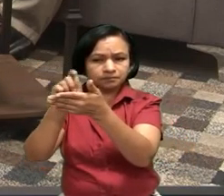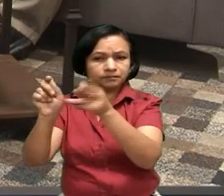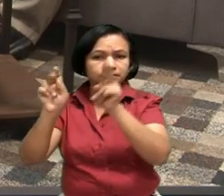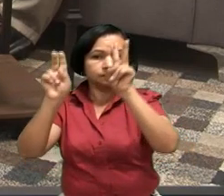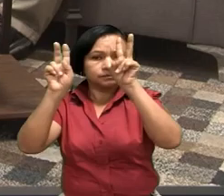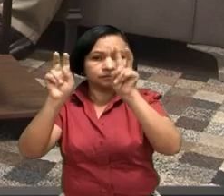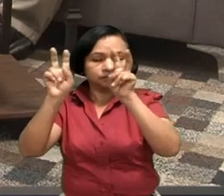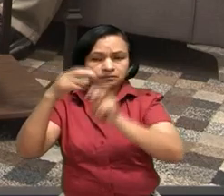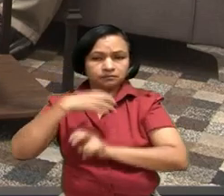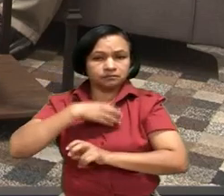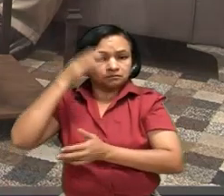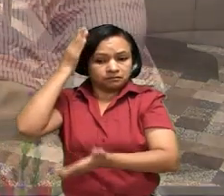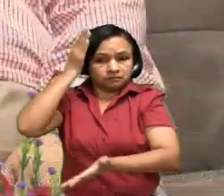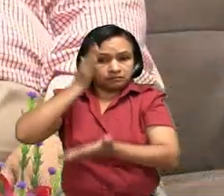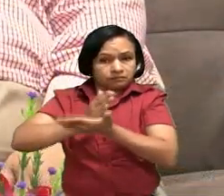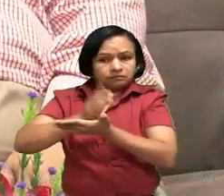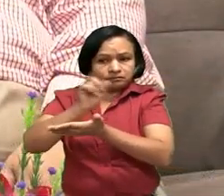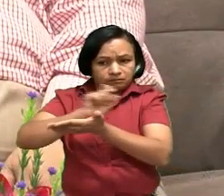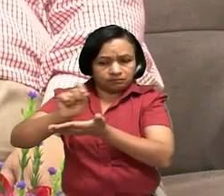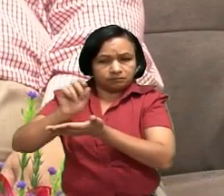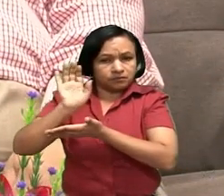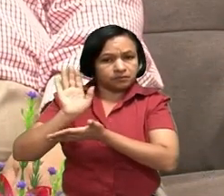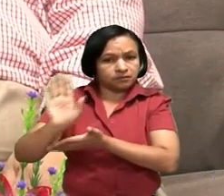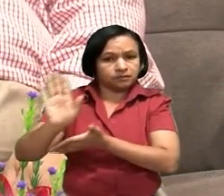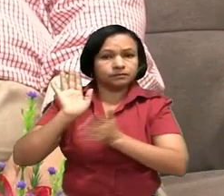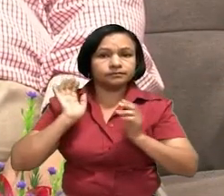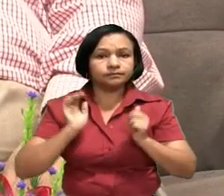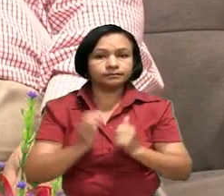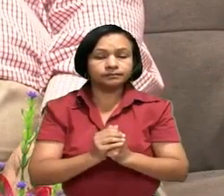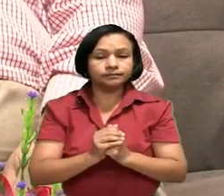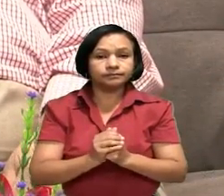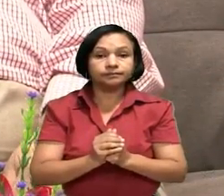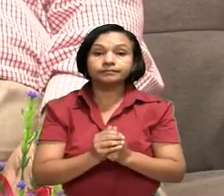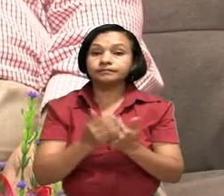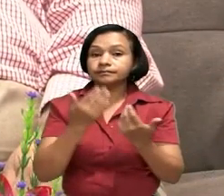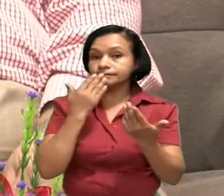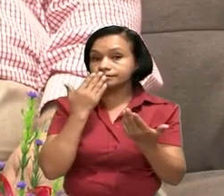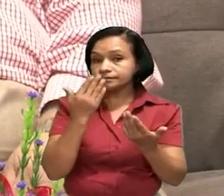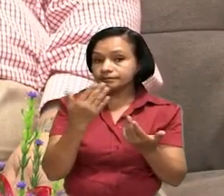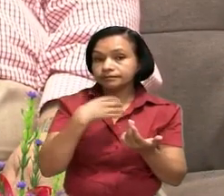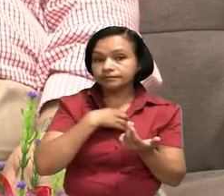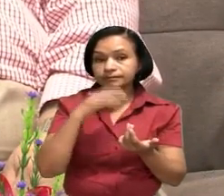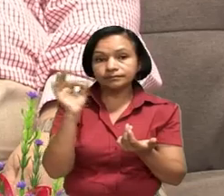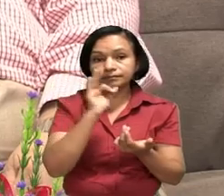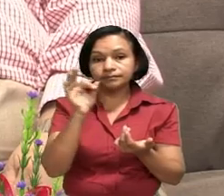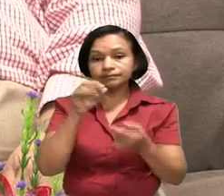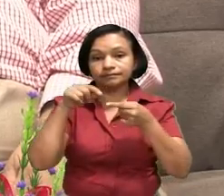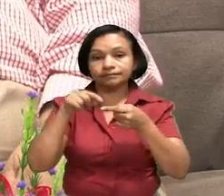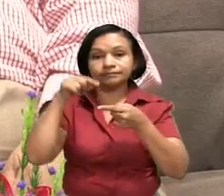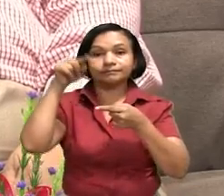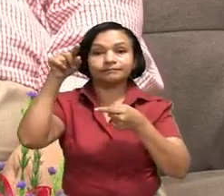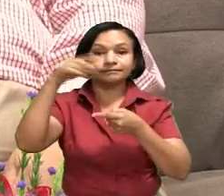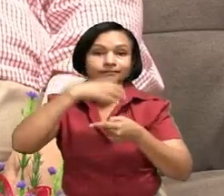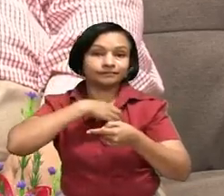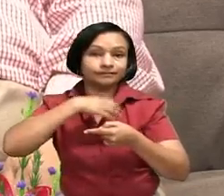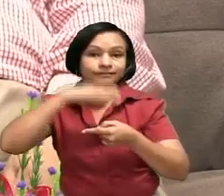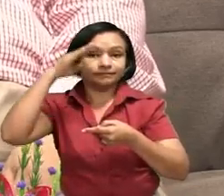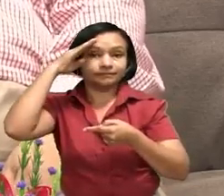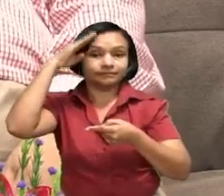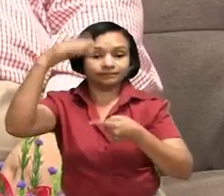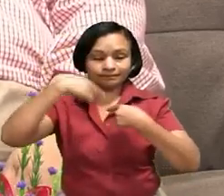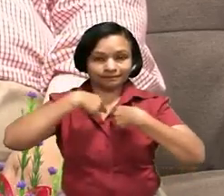que él considere que le sea conveniente pero le es conveniente en la medida que les sea conveniente al dueño del medio y no